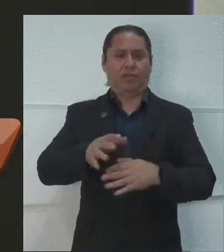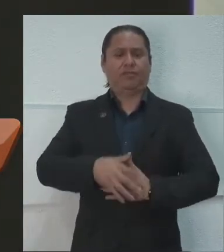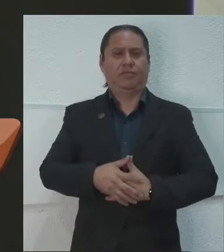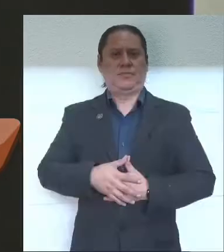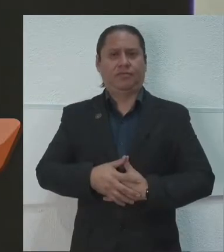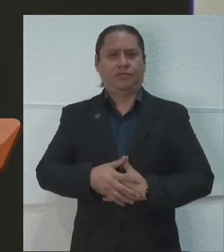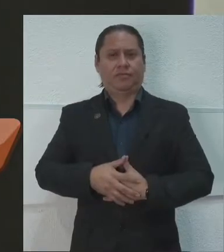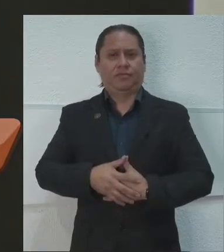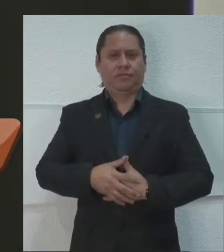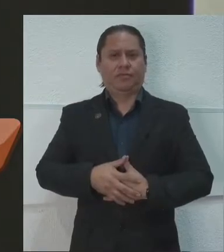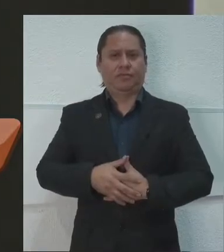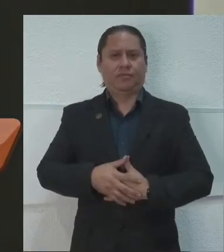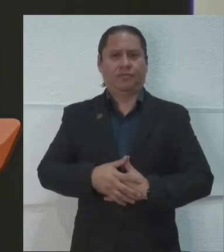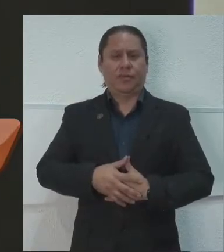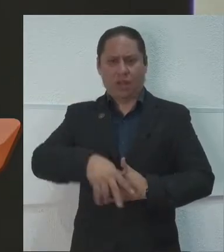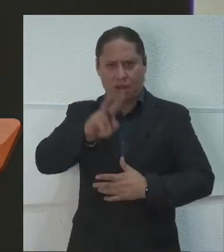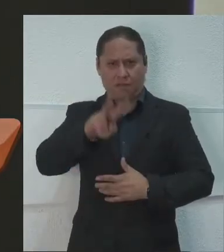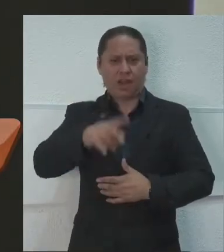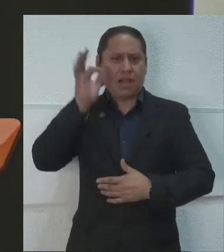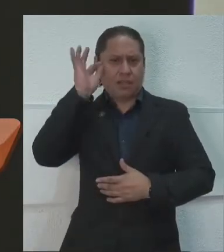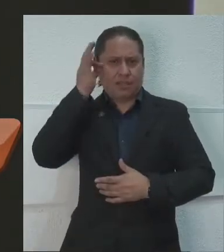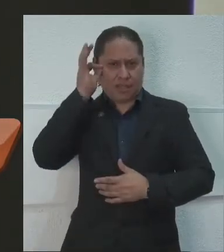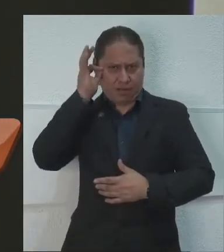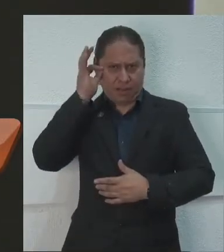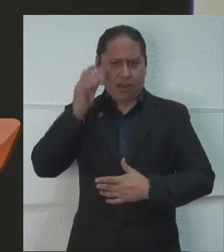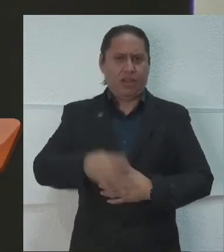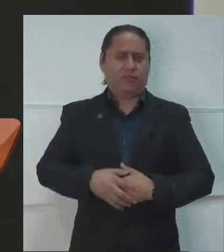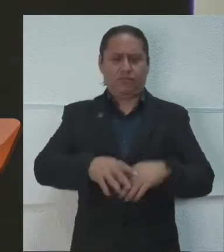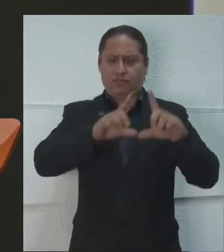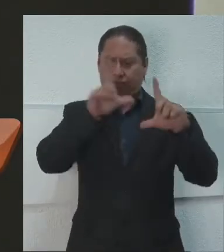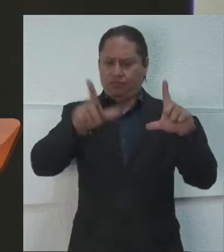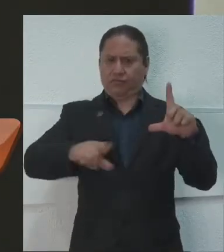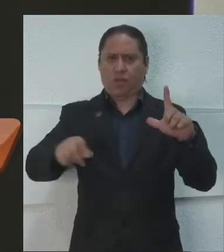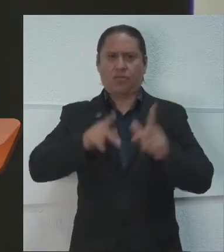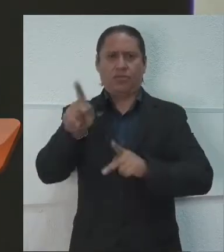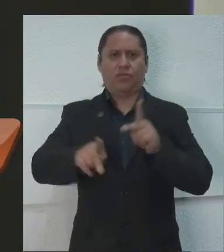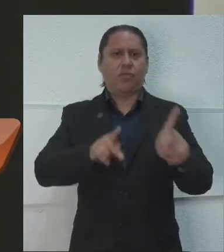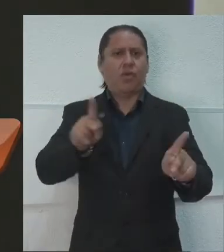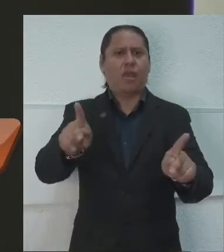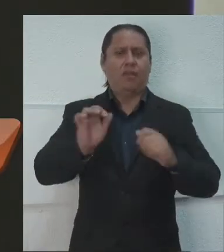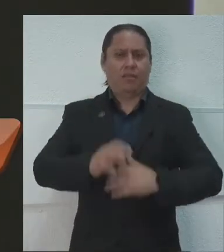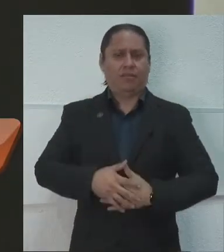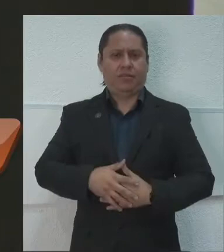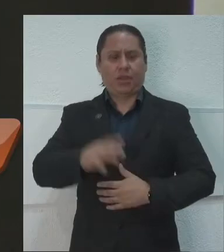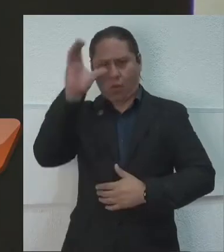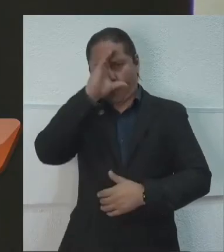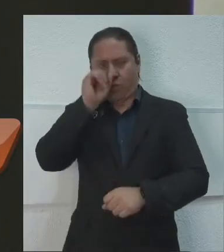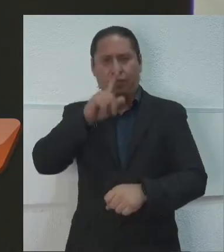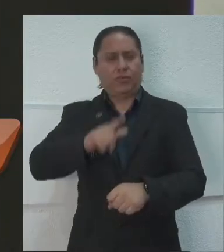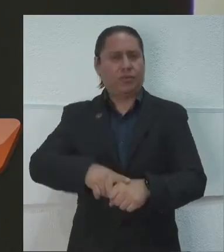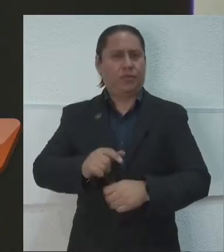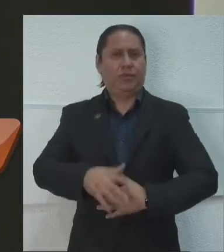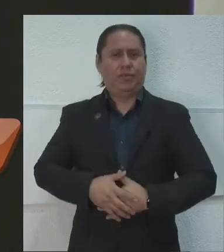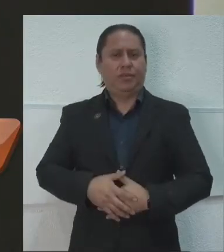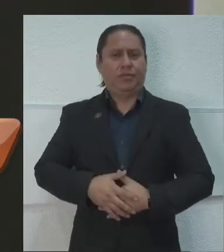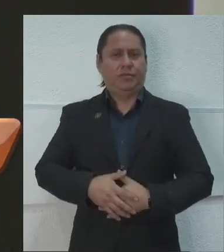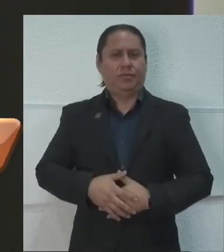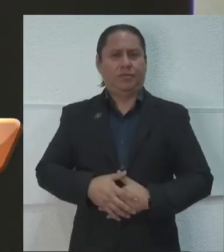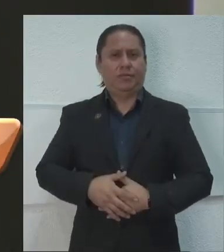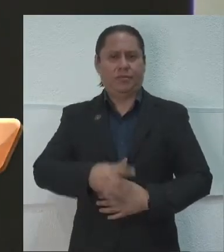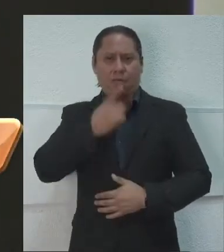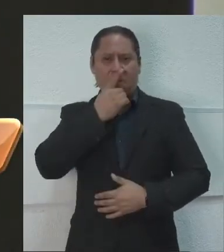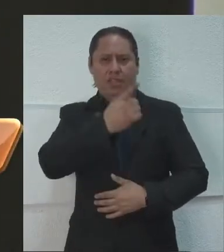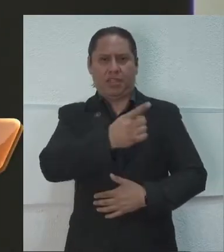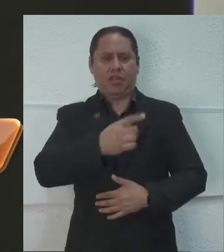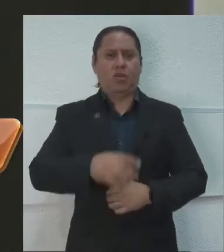ser funcionario público somos verdaderos servidores de la nación, de nuestros pueblos, de nuestras culturas. Como bien lo dijo mi